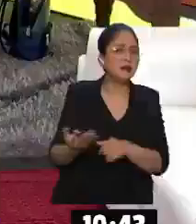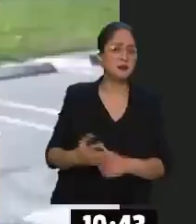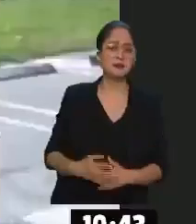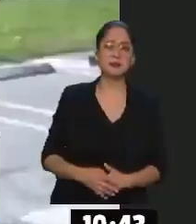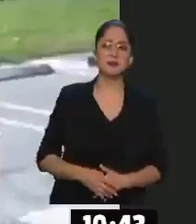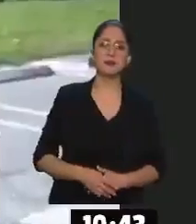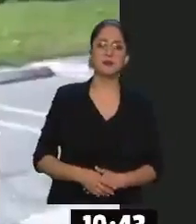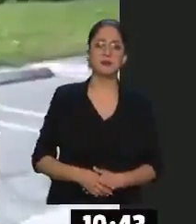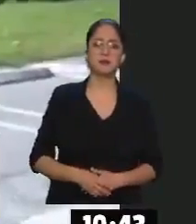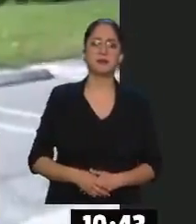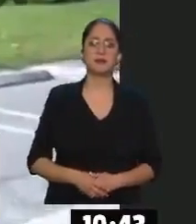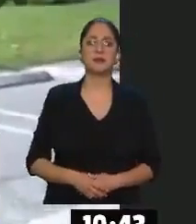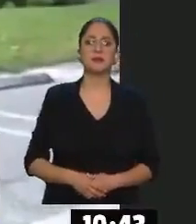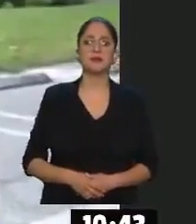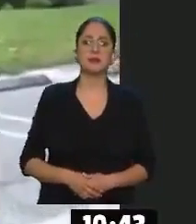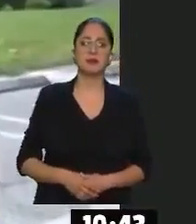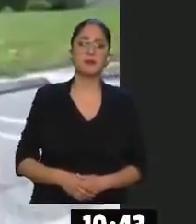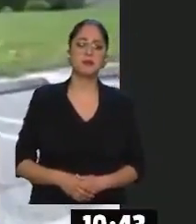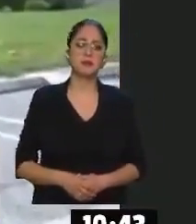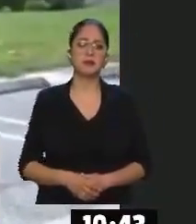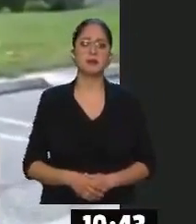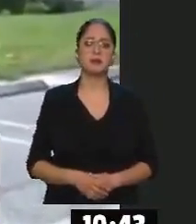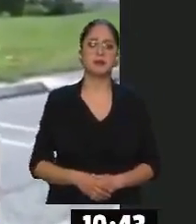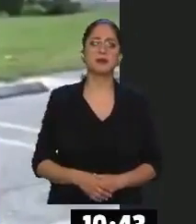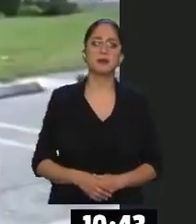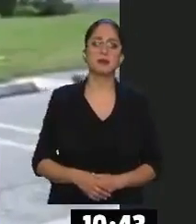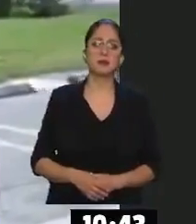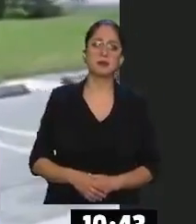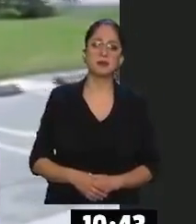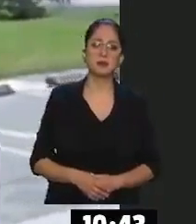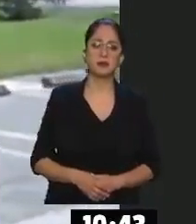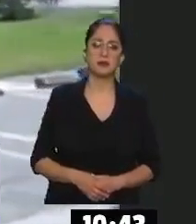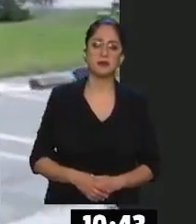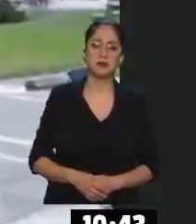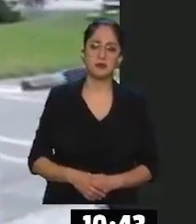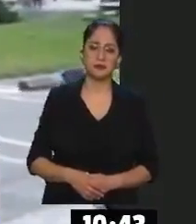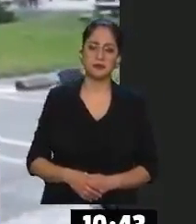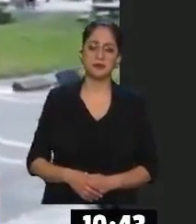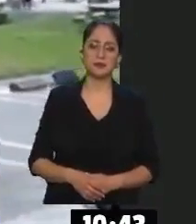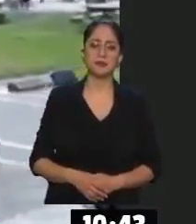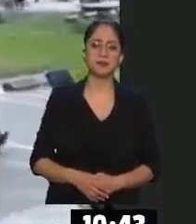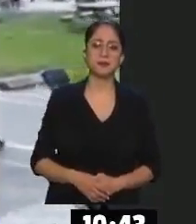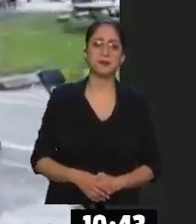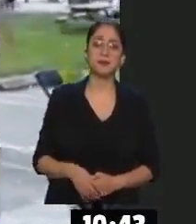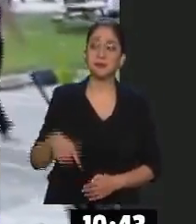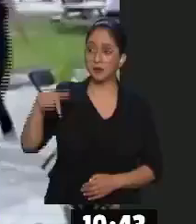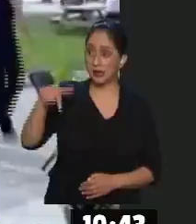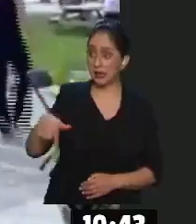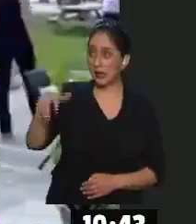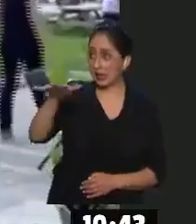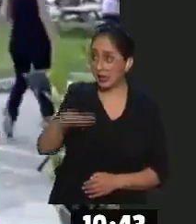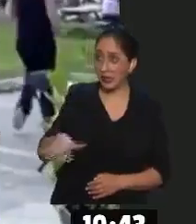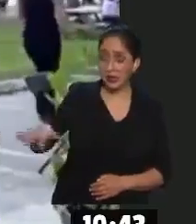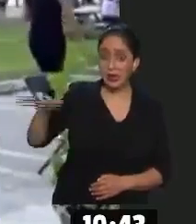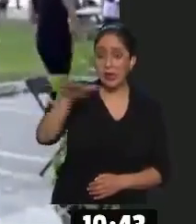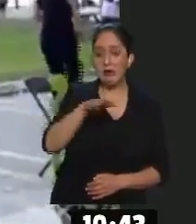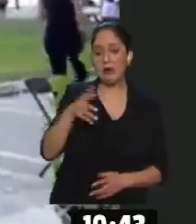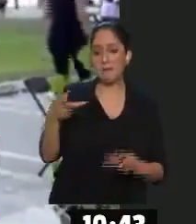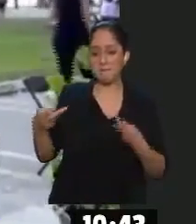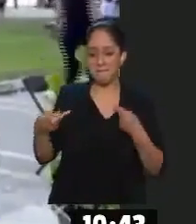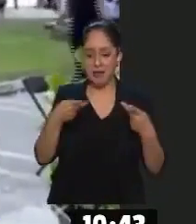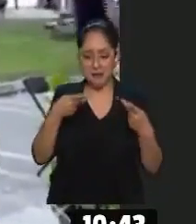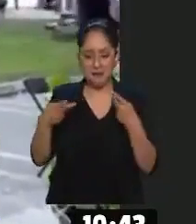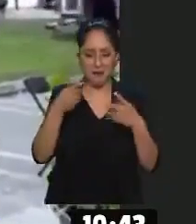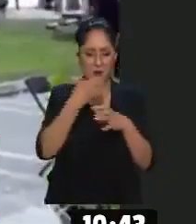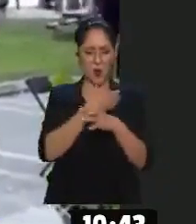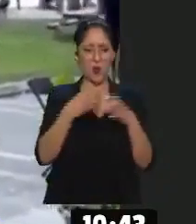al crecer, el ecosistema que nosotros le llamamos, se están haciendo muchísimas cosas muy importantes, no solo en lo que es pintar.